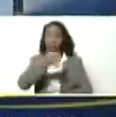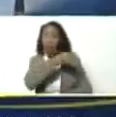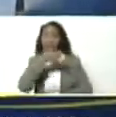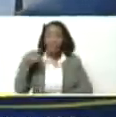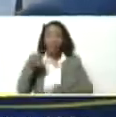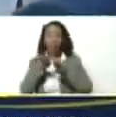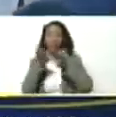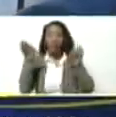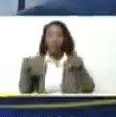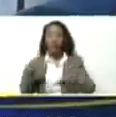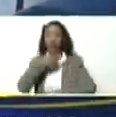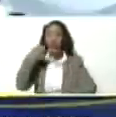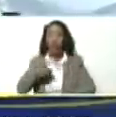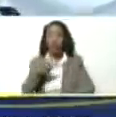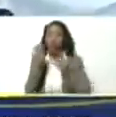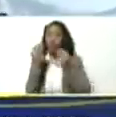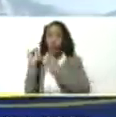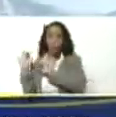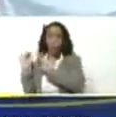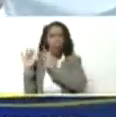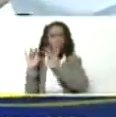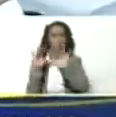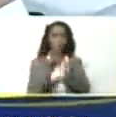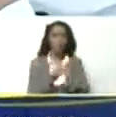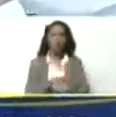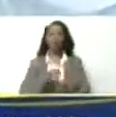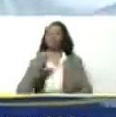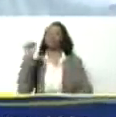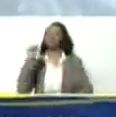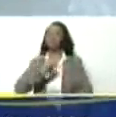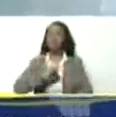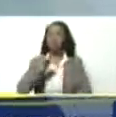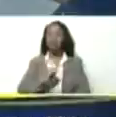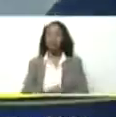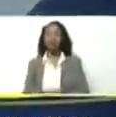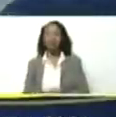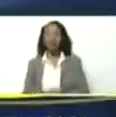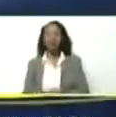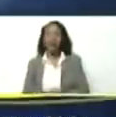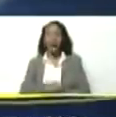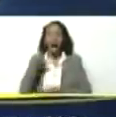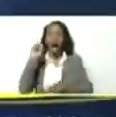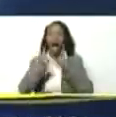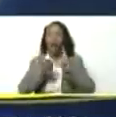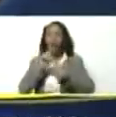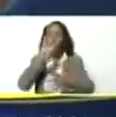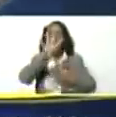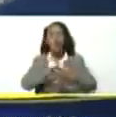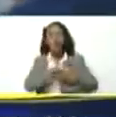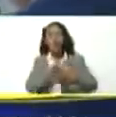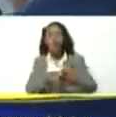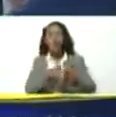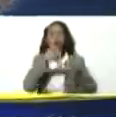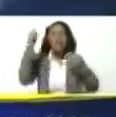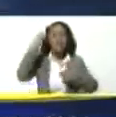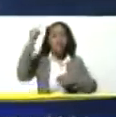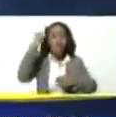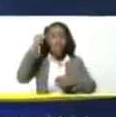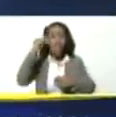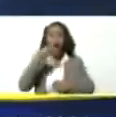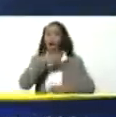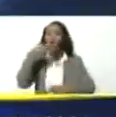de Rusia, muy visitado. Verdad, verdad. Aquí tenemos algunos calendarios con las fiestas